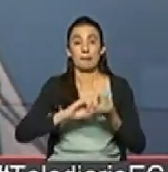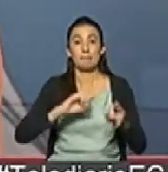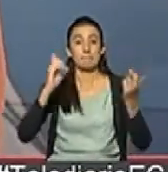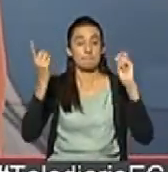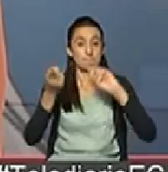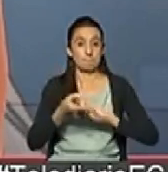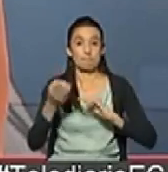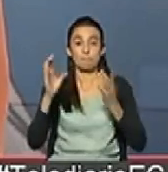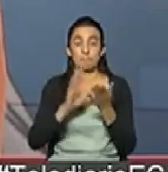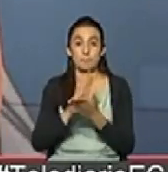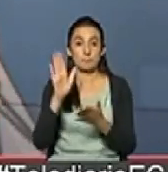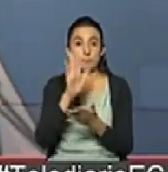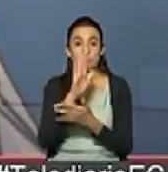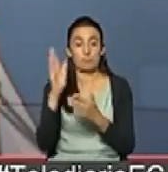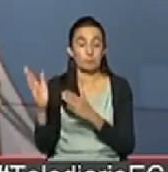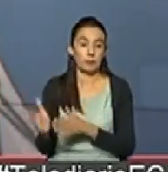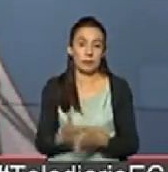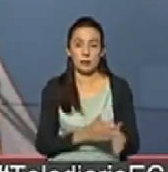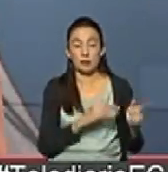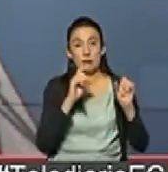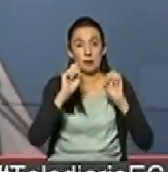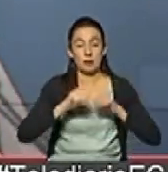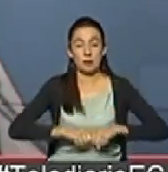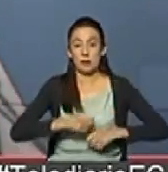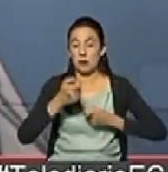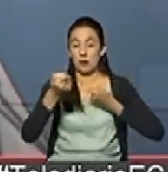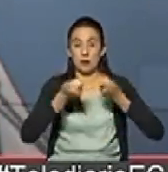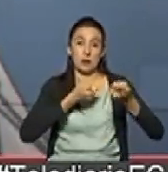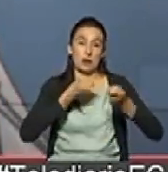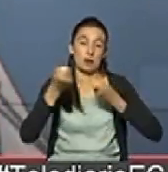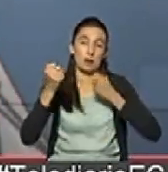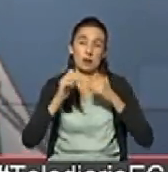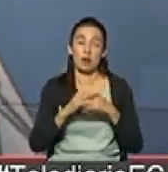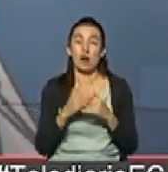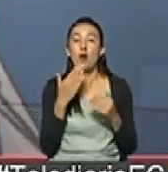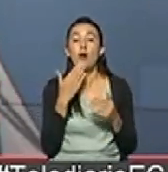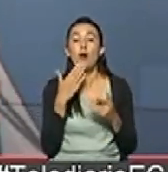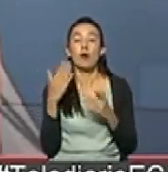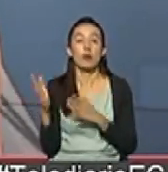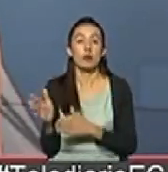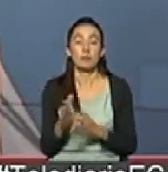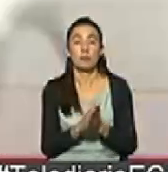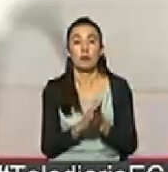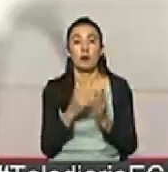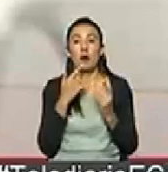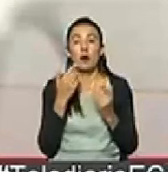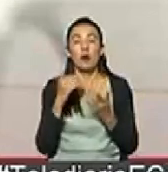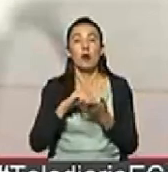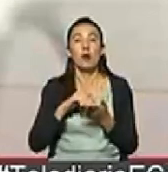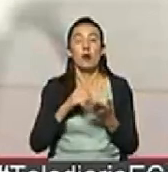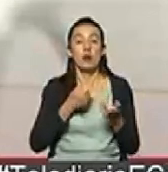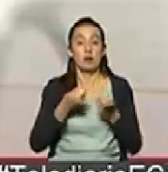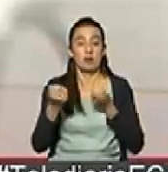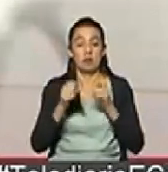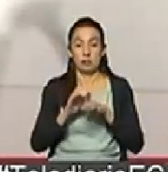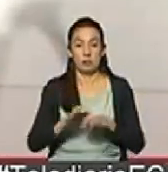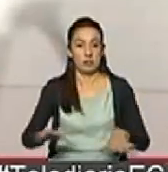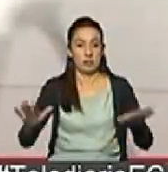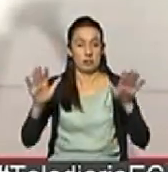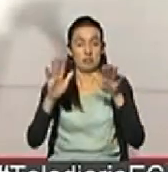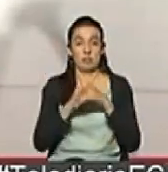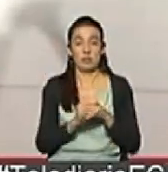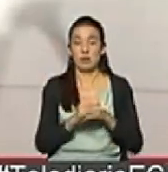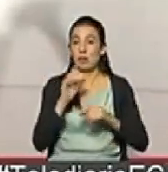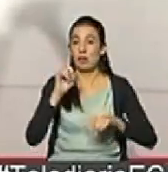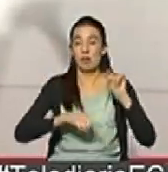escuela, de establecimientos educativos, estos hay que tratarlos también con pinzas. ¿Cómo lo abordamos? Definitivamente. Y pensemos que también no